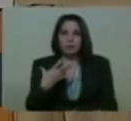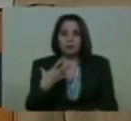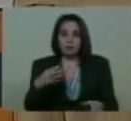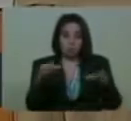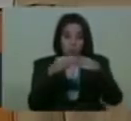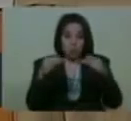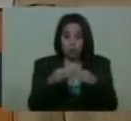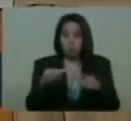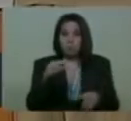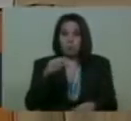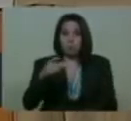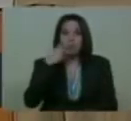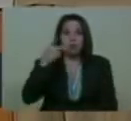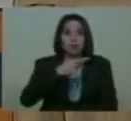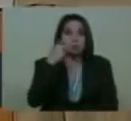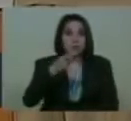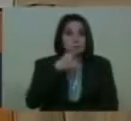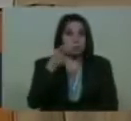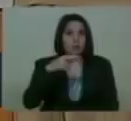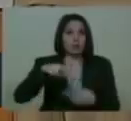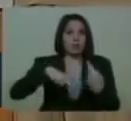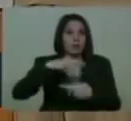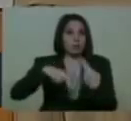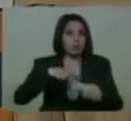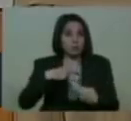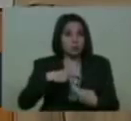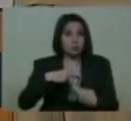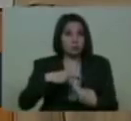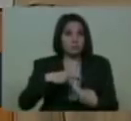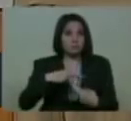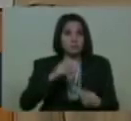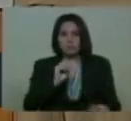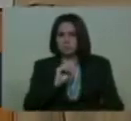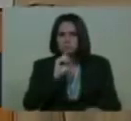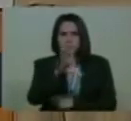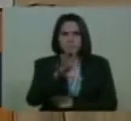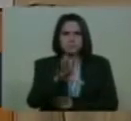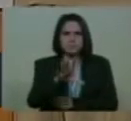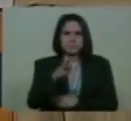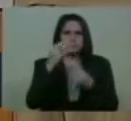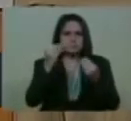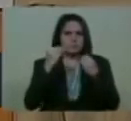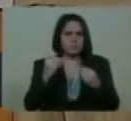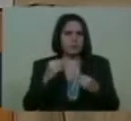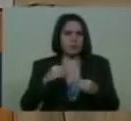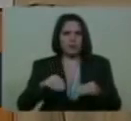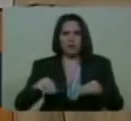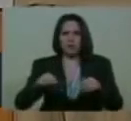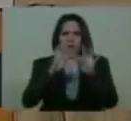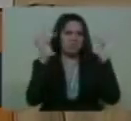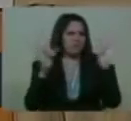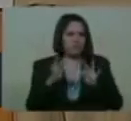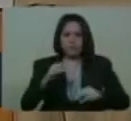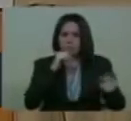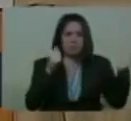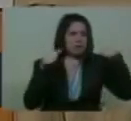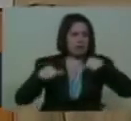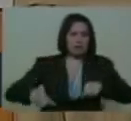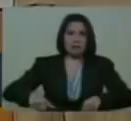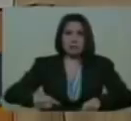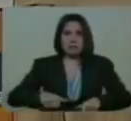grupo político de la revolución lance por su cuenta, en una especie de anarquía, de caos, las candidaturas a lo